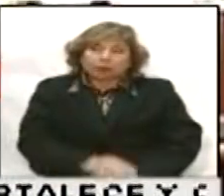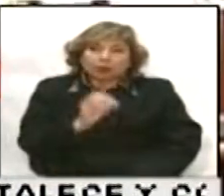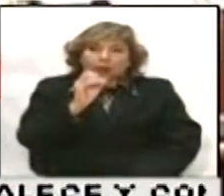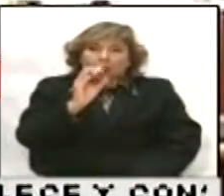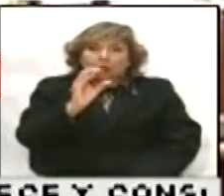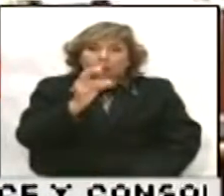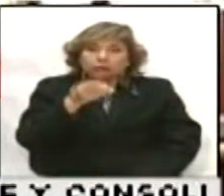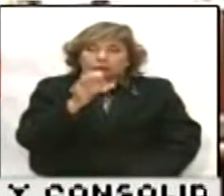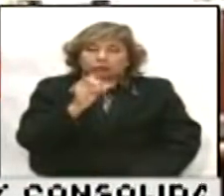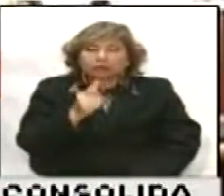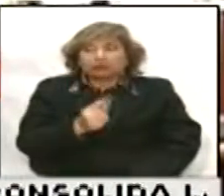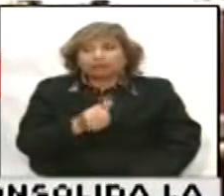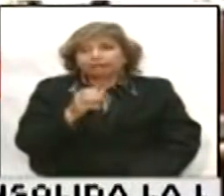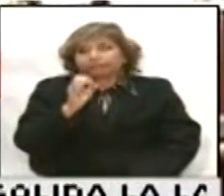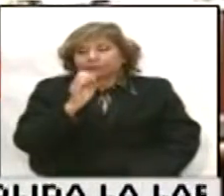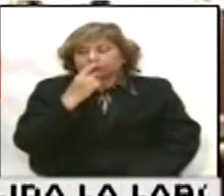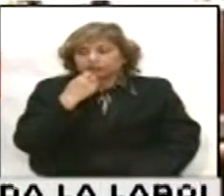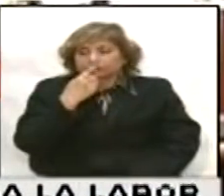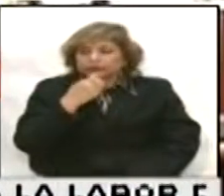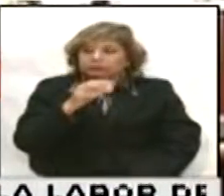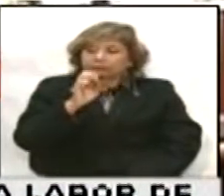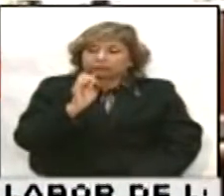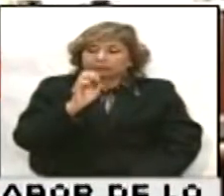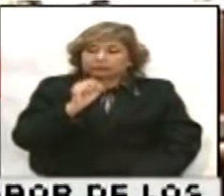Ochoa, rojo, Espinosa,